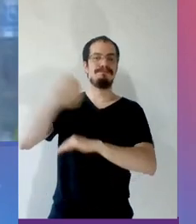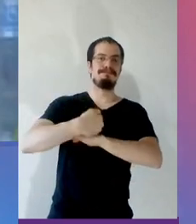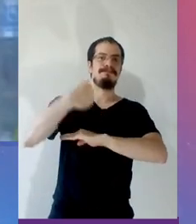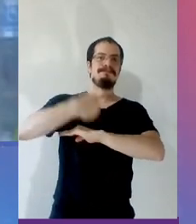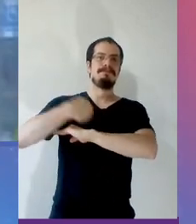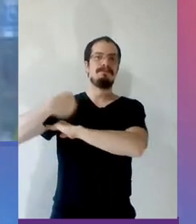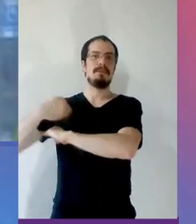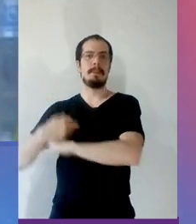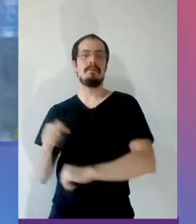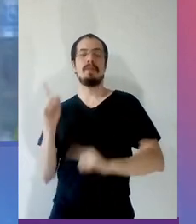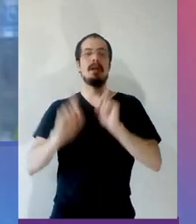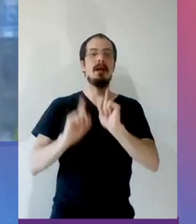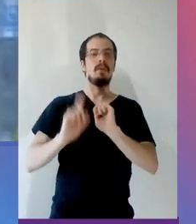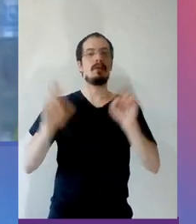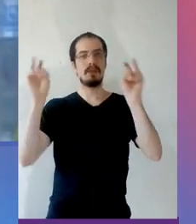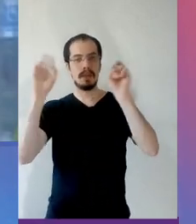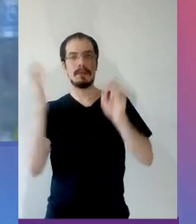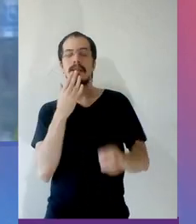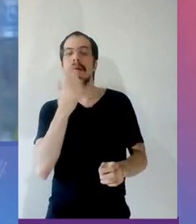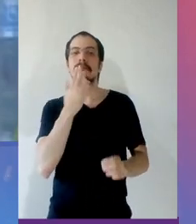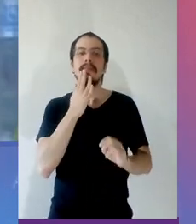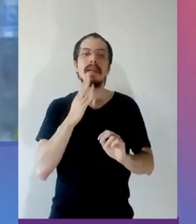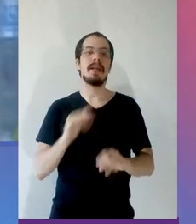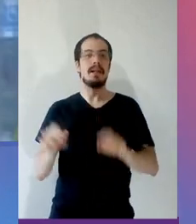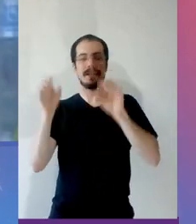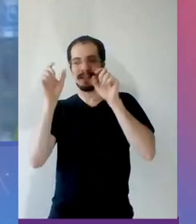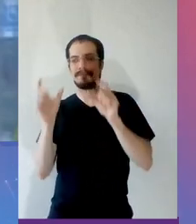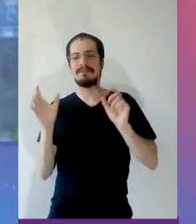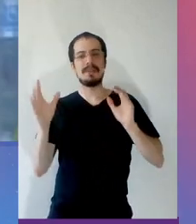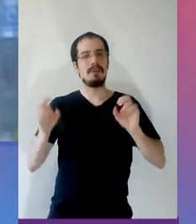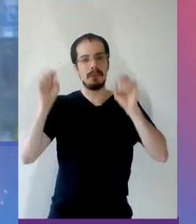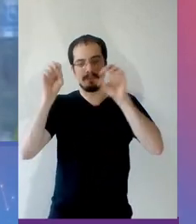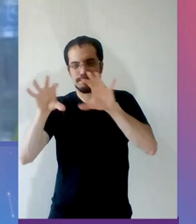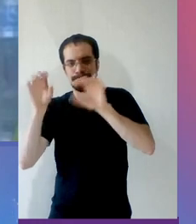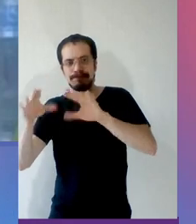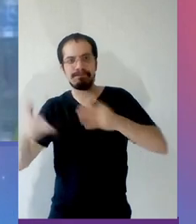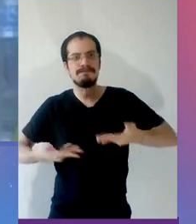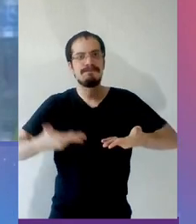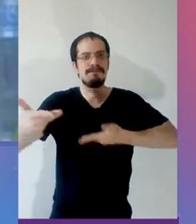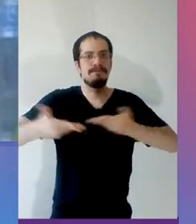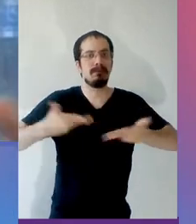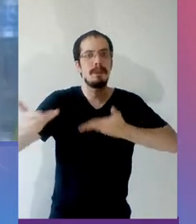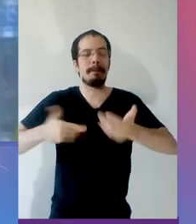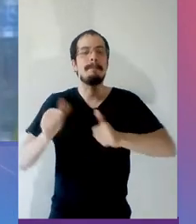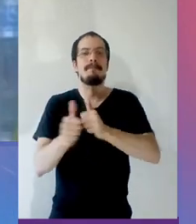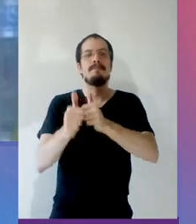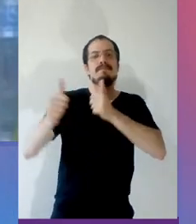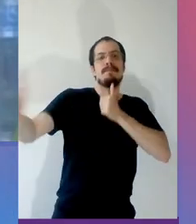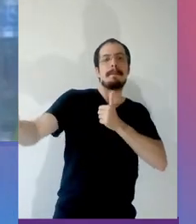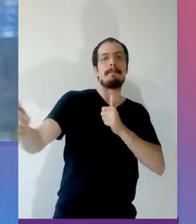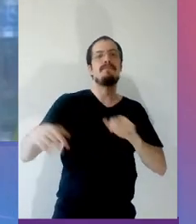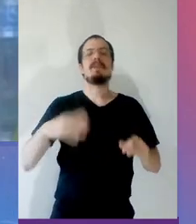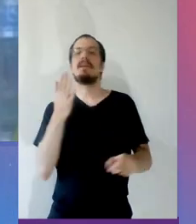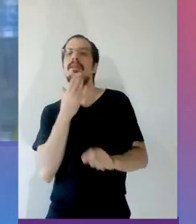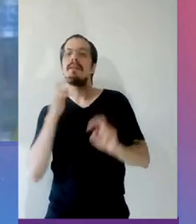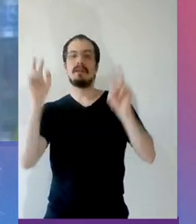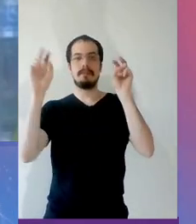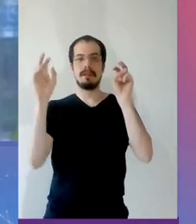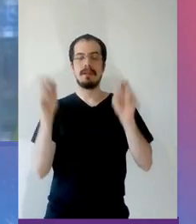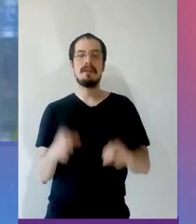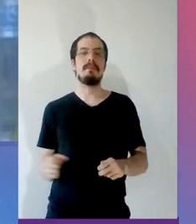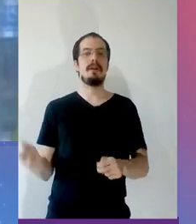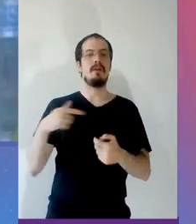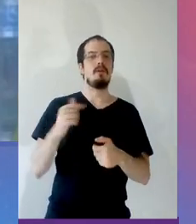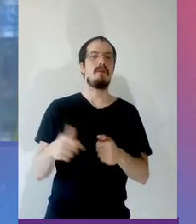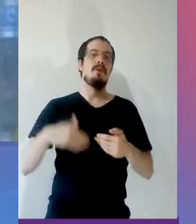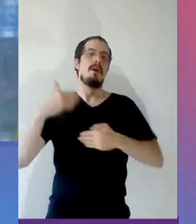atenciones remotas, ¿sí? Y después, a medida que el paso a paso se fue abriendo, se empezaron a incorporar